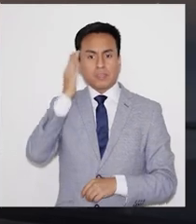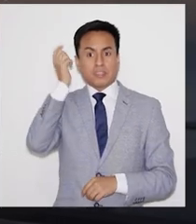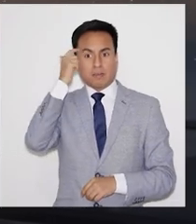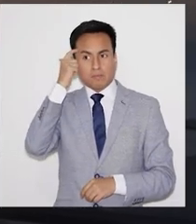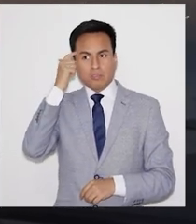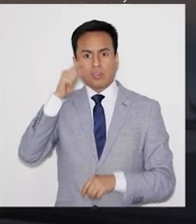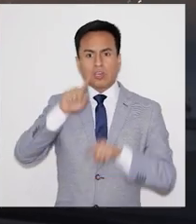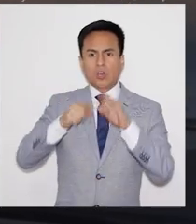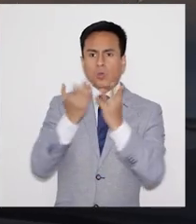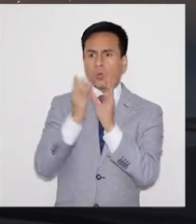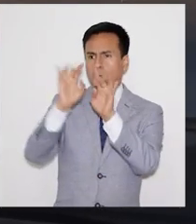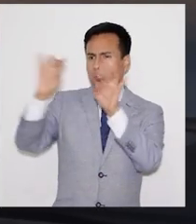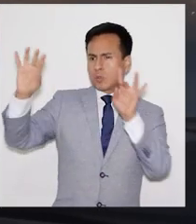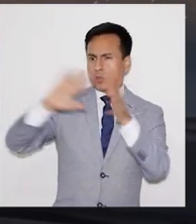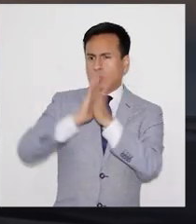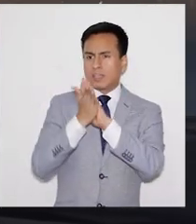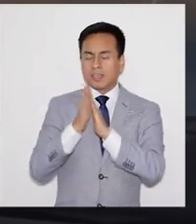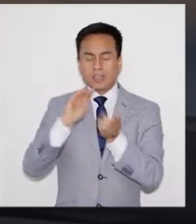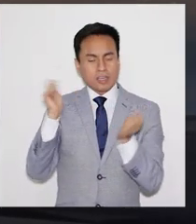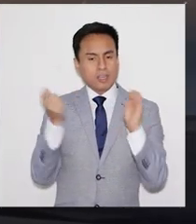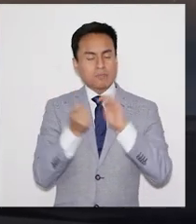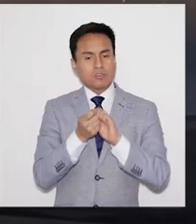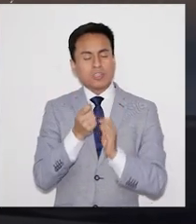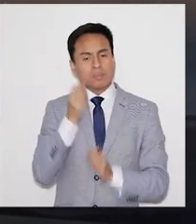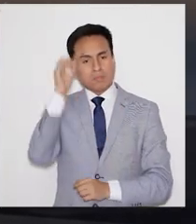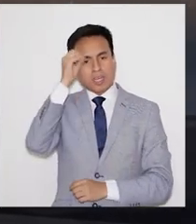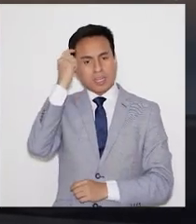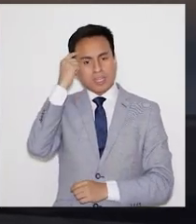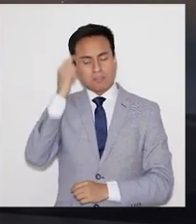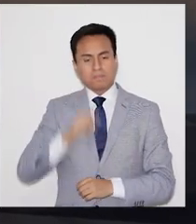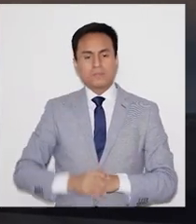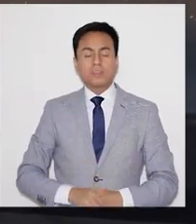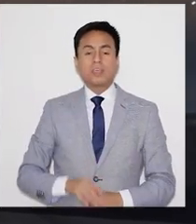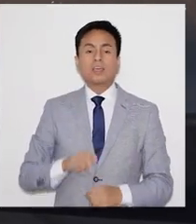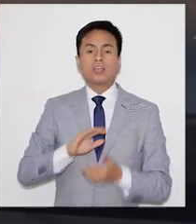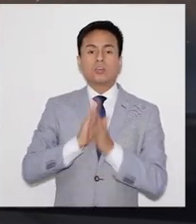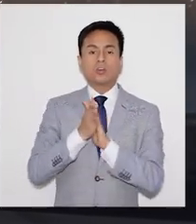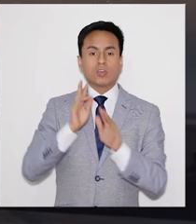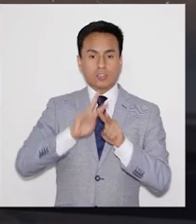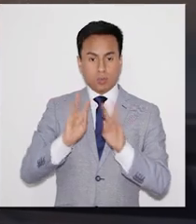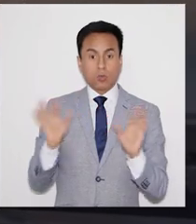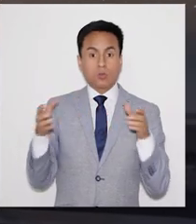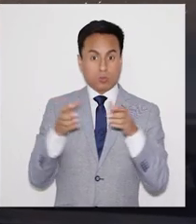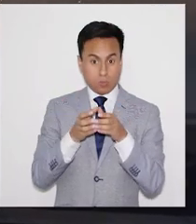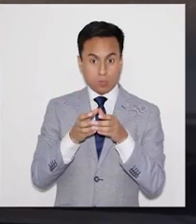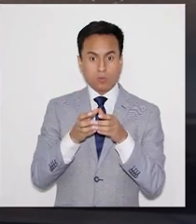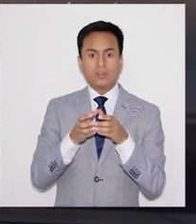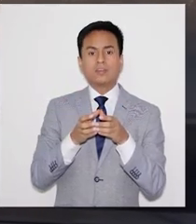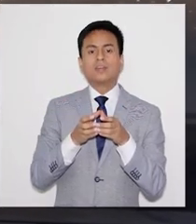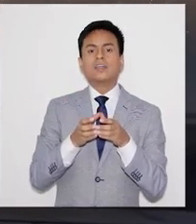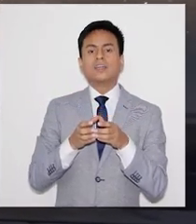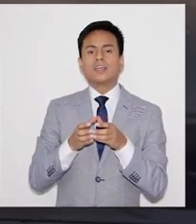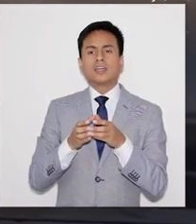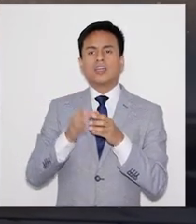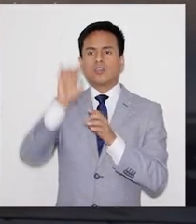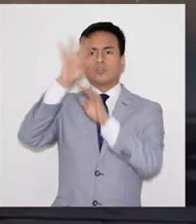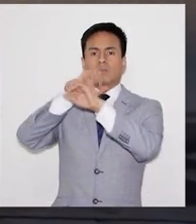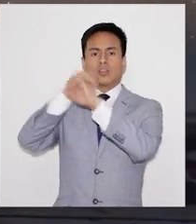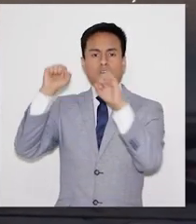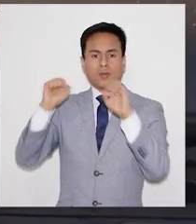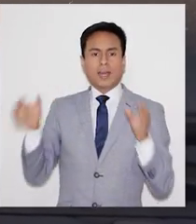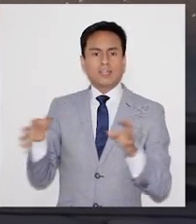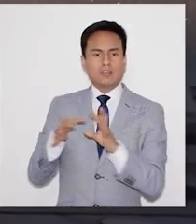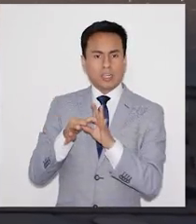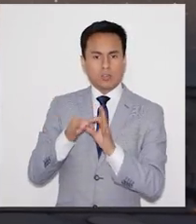del universo y nos dio una nueva mirada. Yo diría que todo lo que hizo, ¿no es cierto?, el grupo de Supernova